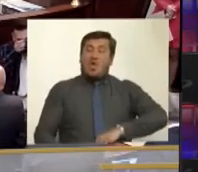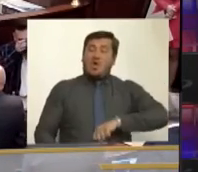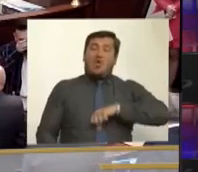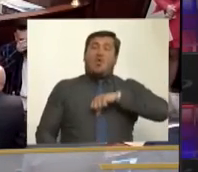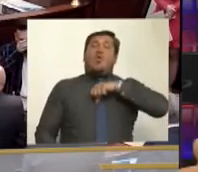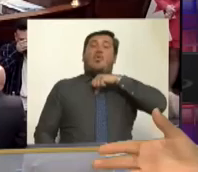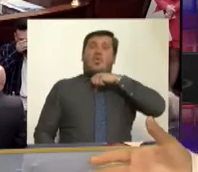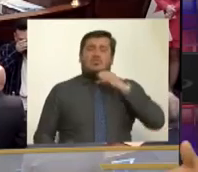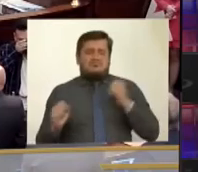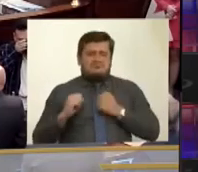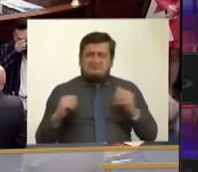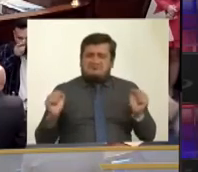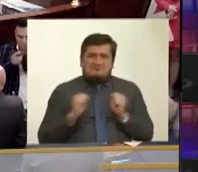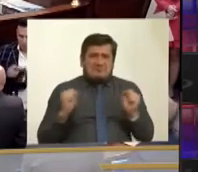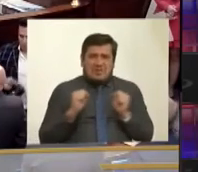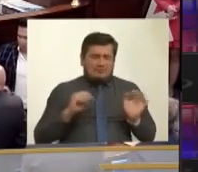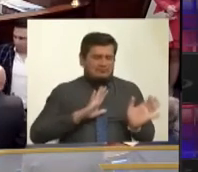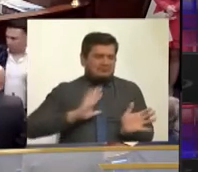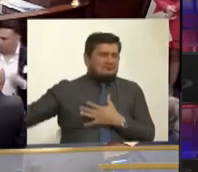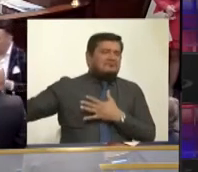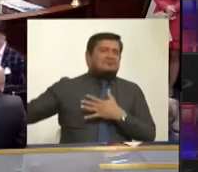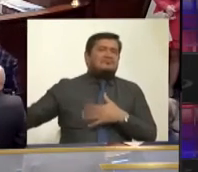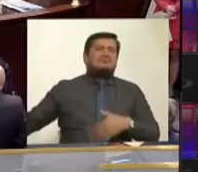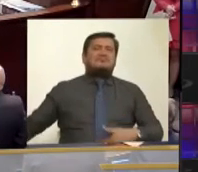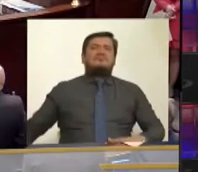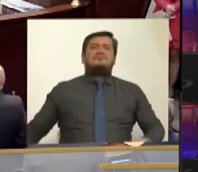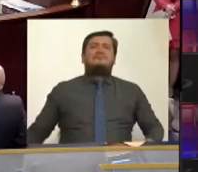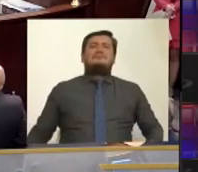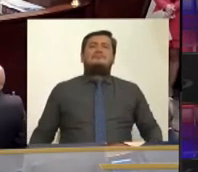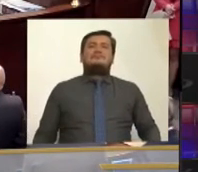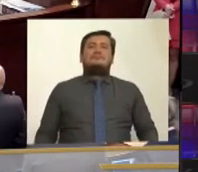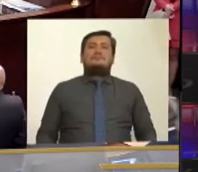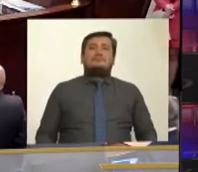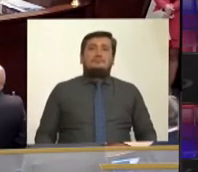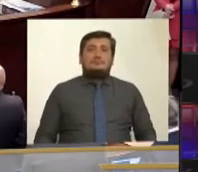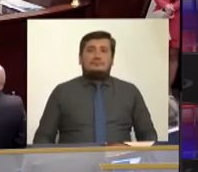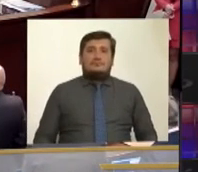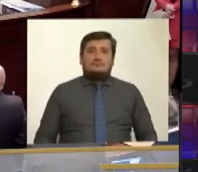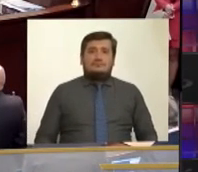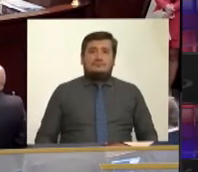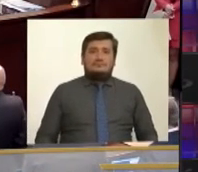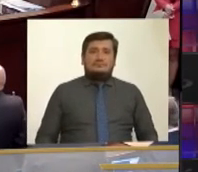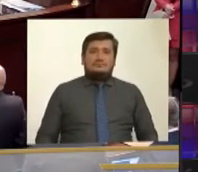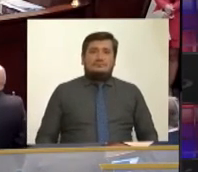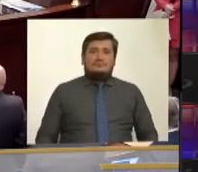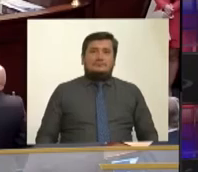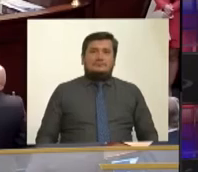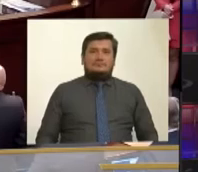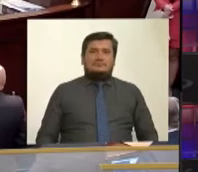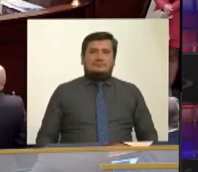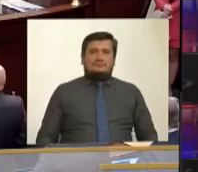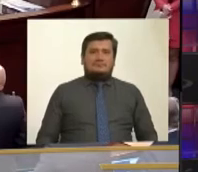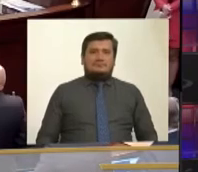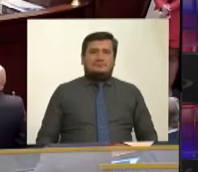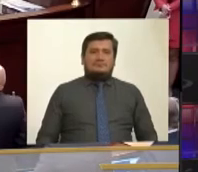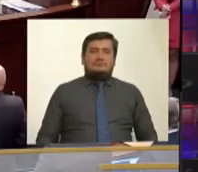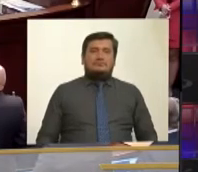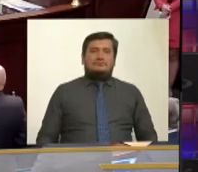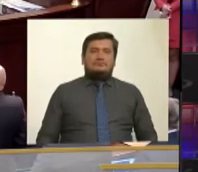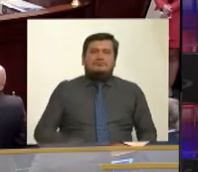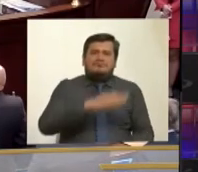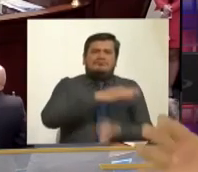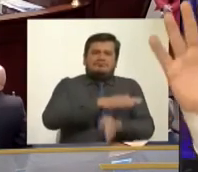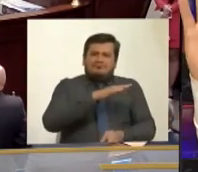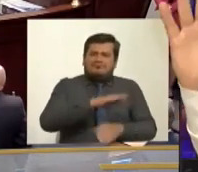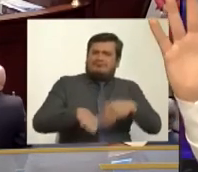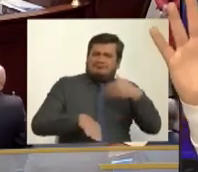derechos humanos. Tras las constantes publicaciones en su cuenta de Twitter, el numeral apoyo a la Guardia Indígena alcanzó a ser